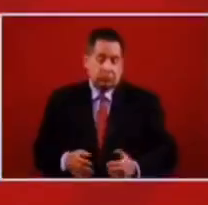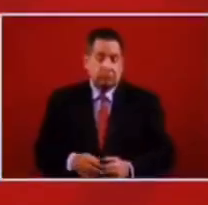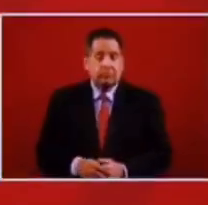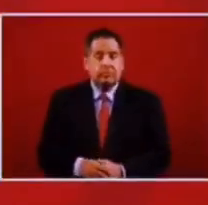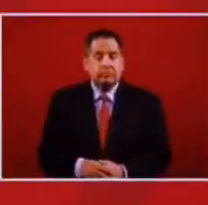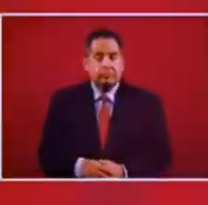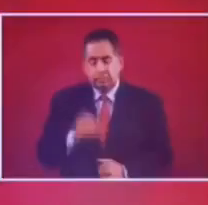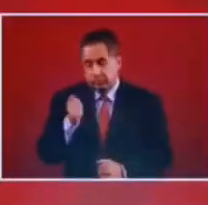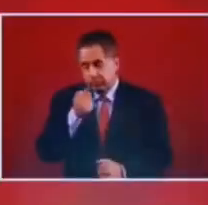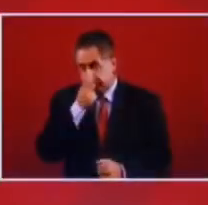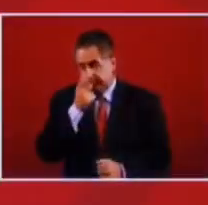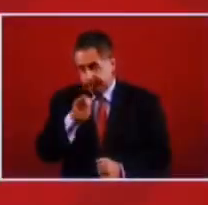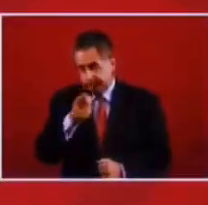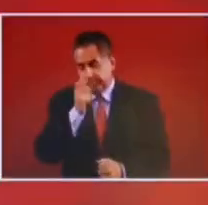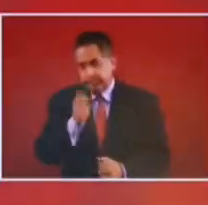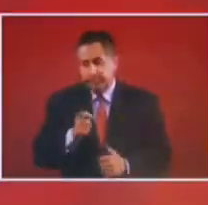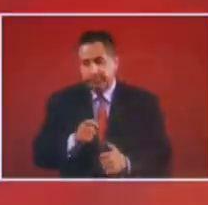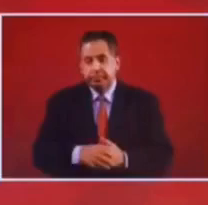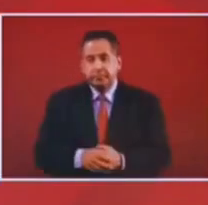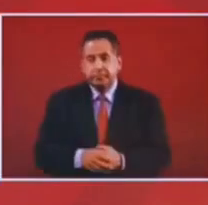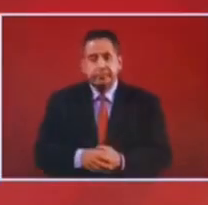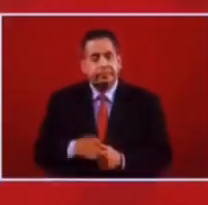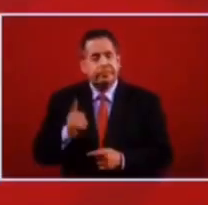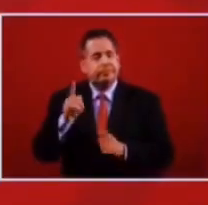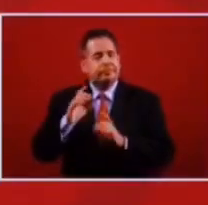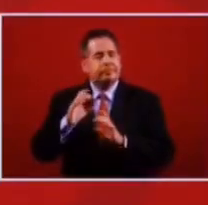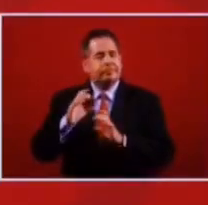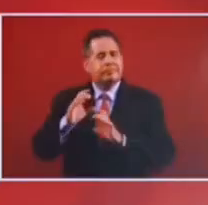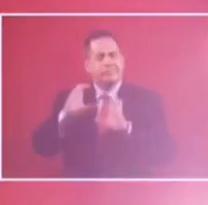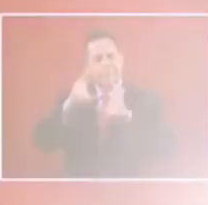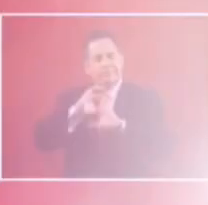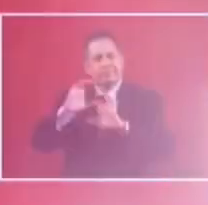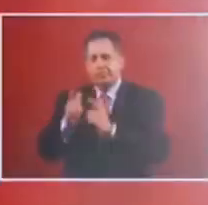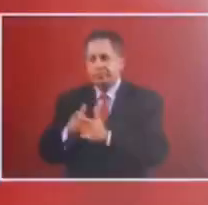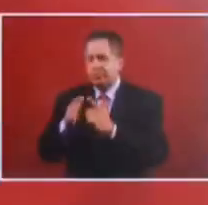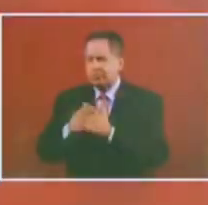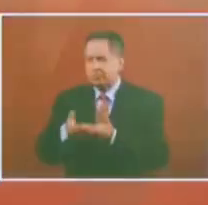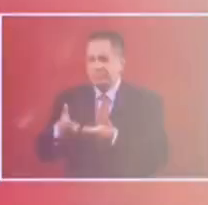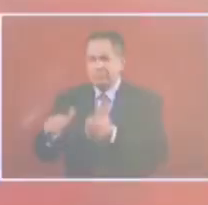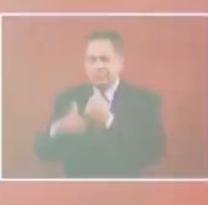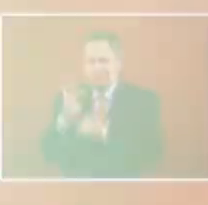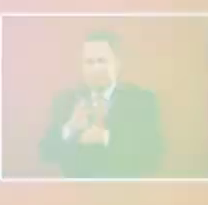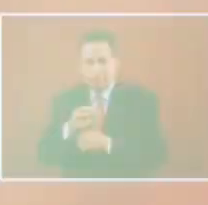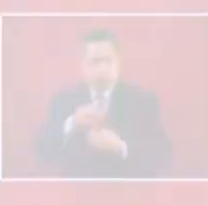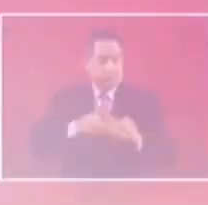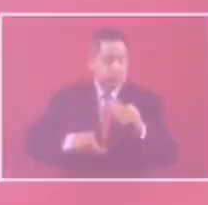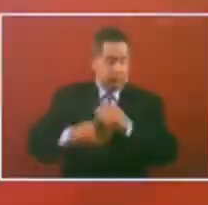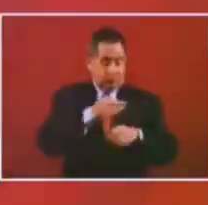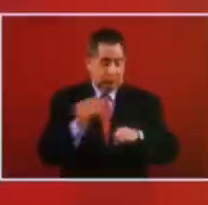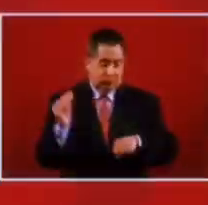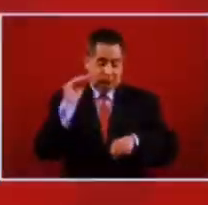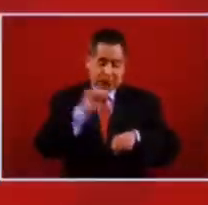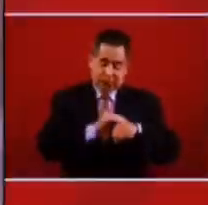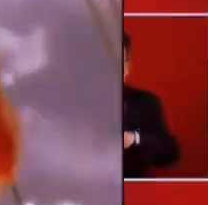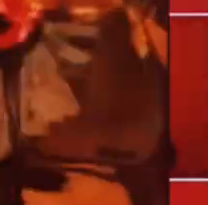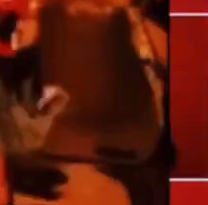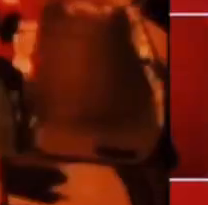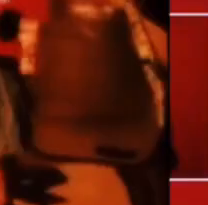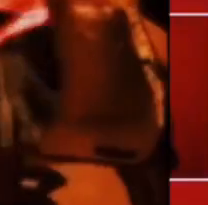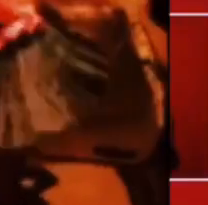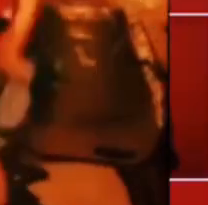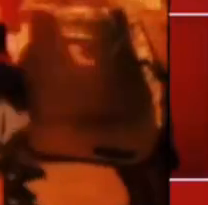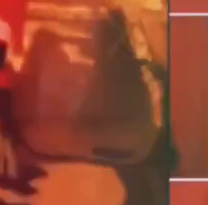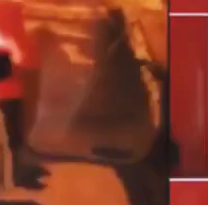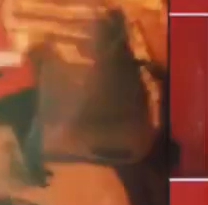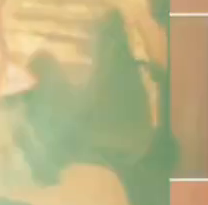es decir que hay una canción de calle 13 todos a portarnos mal' para aportarnos más